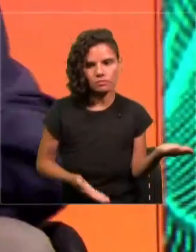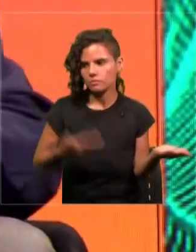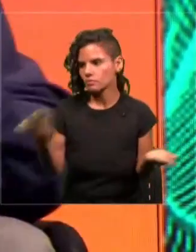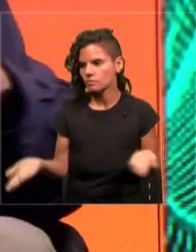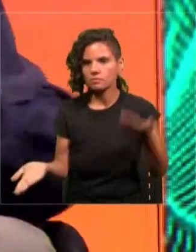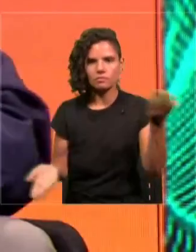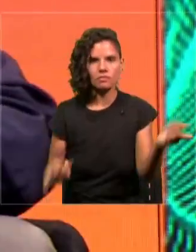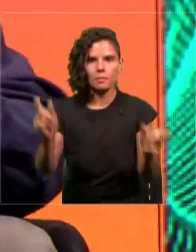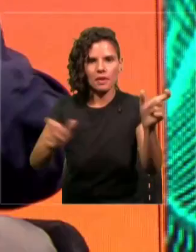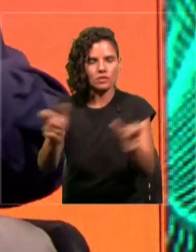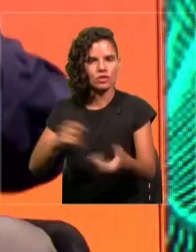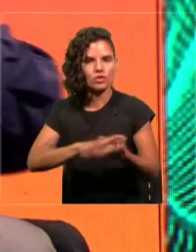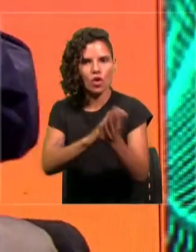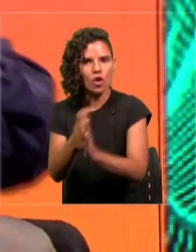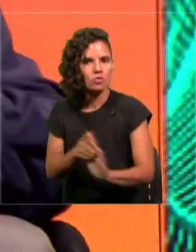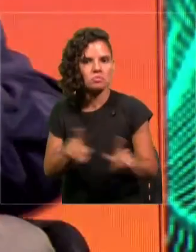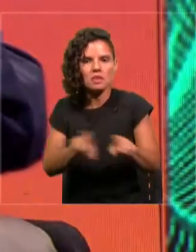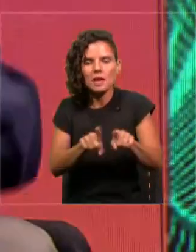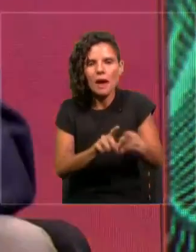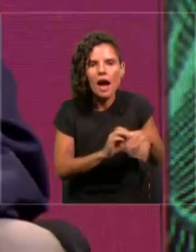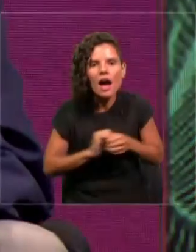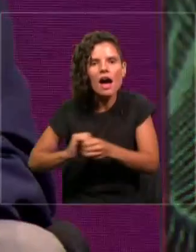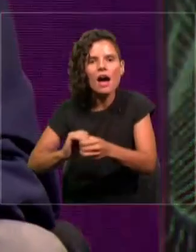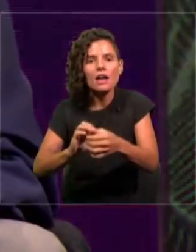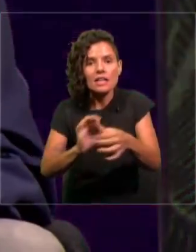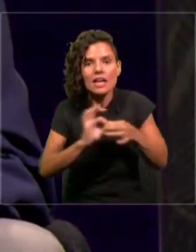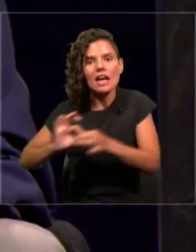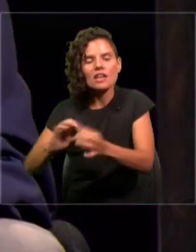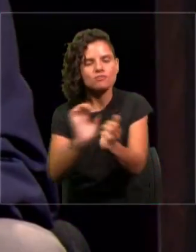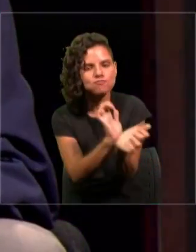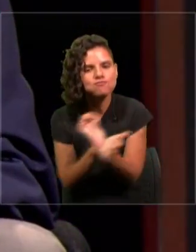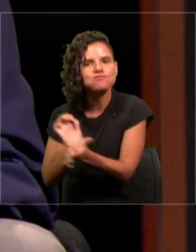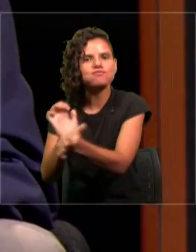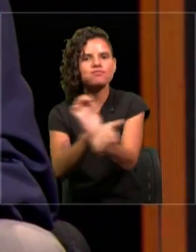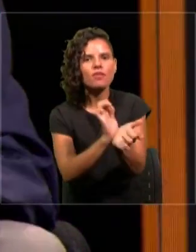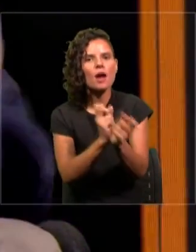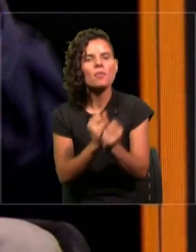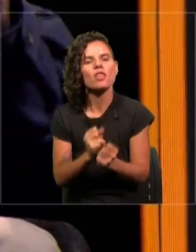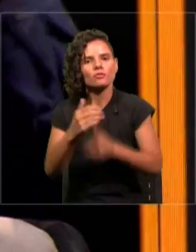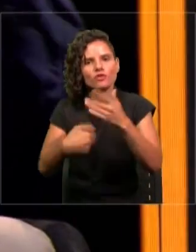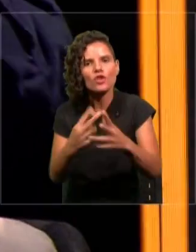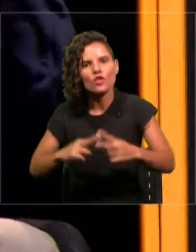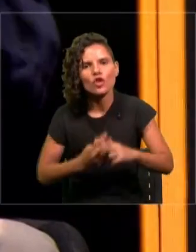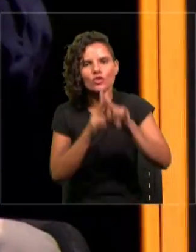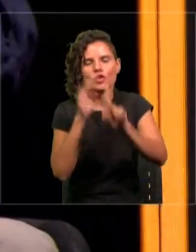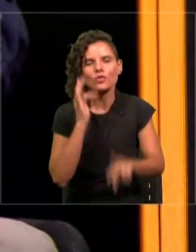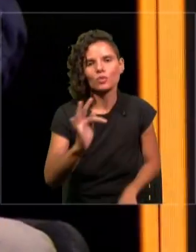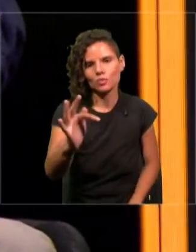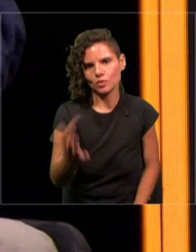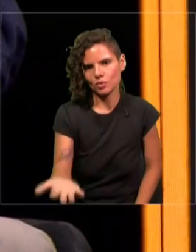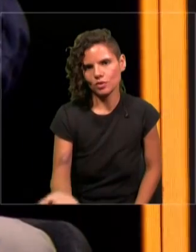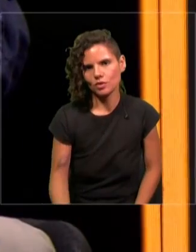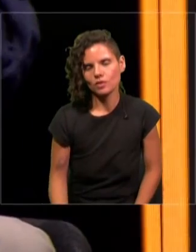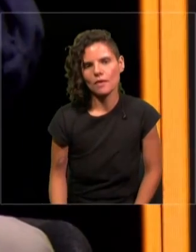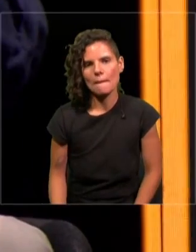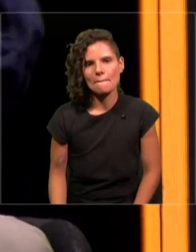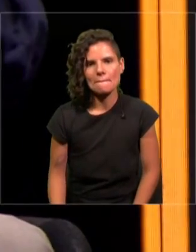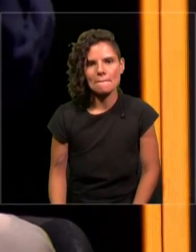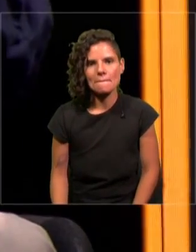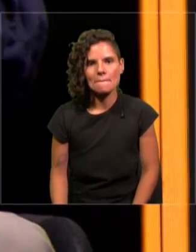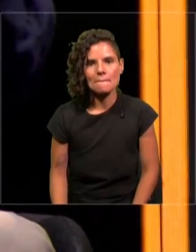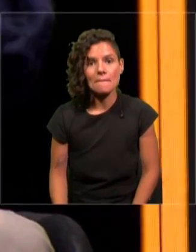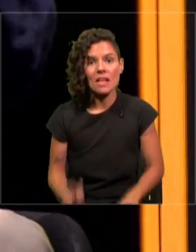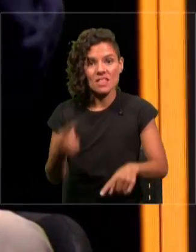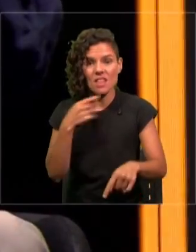estamos juntos en complicidad para construir nuestro futuro. La negación de esa